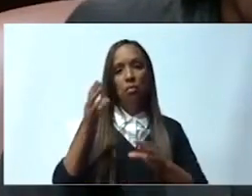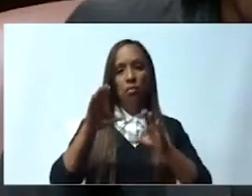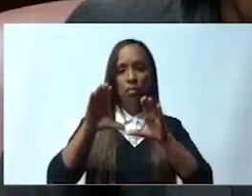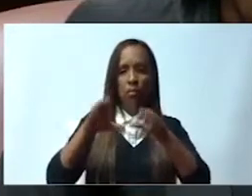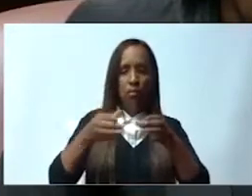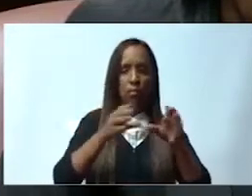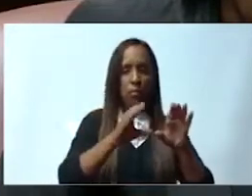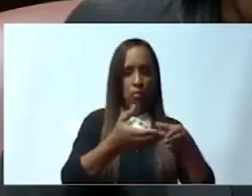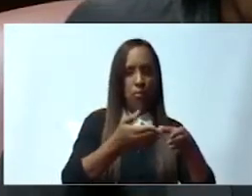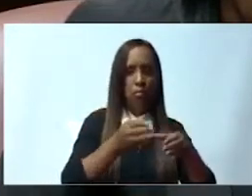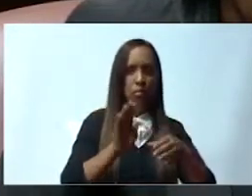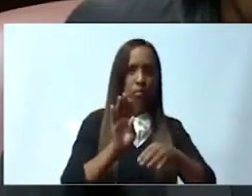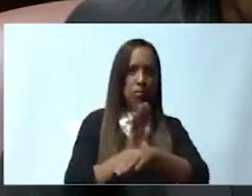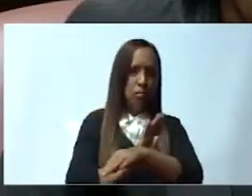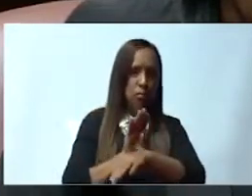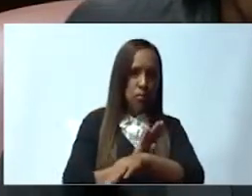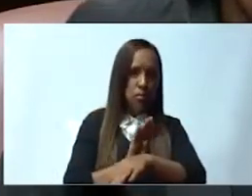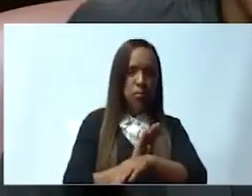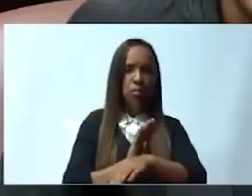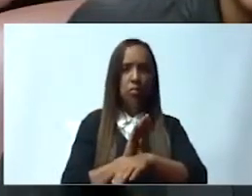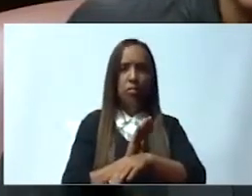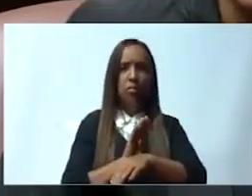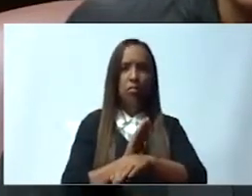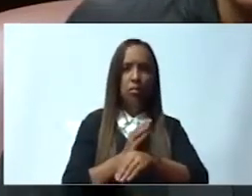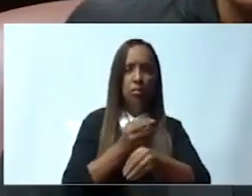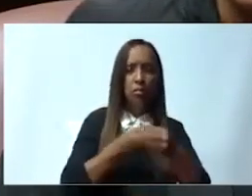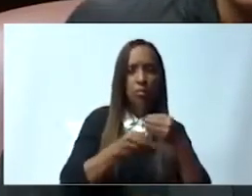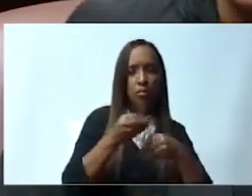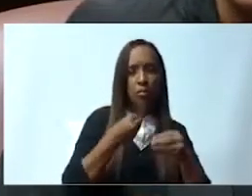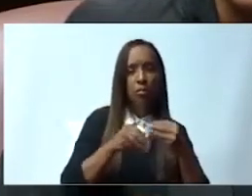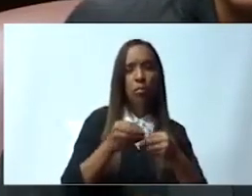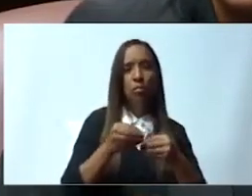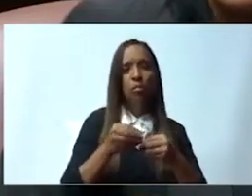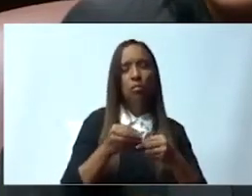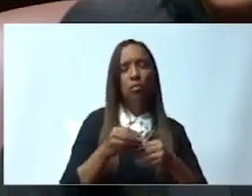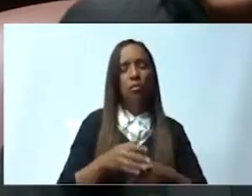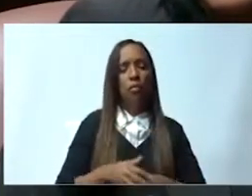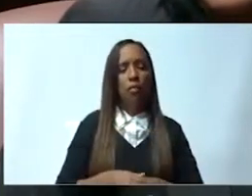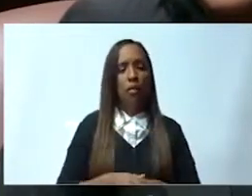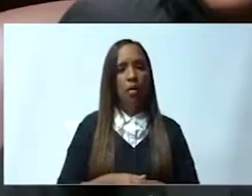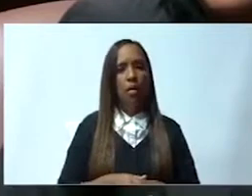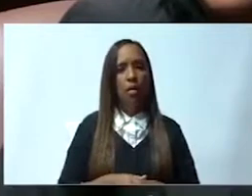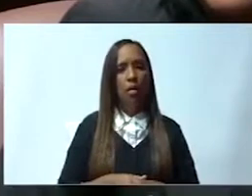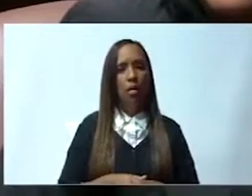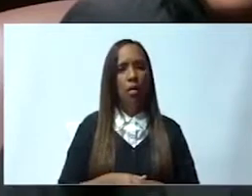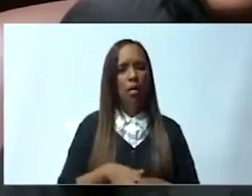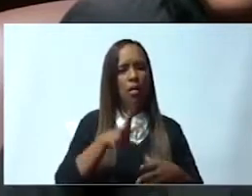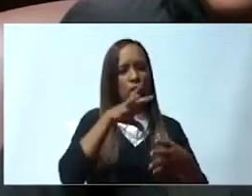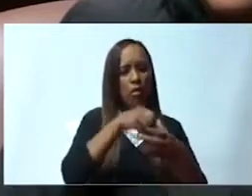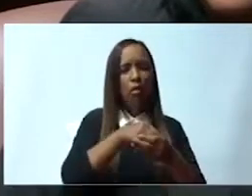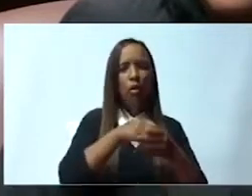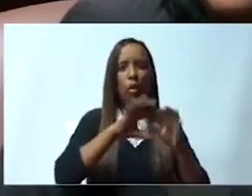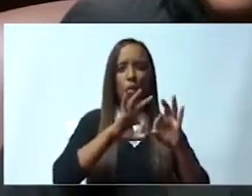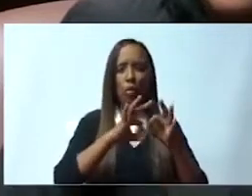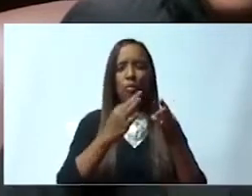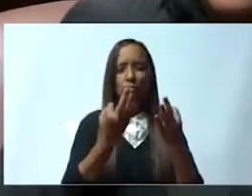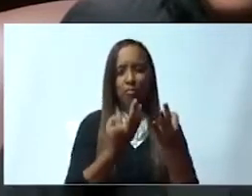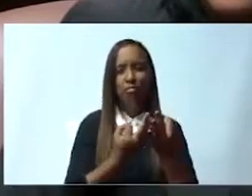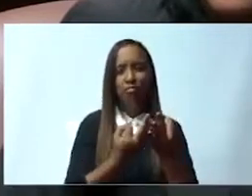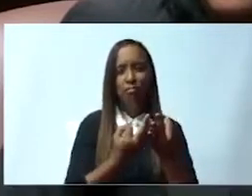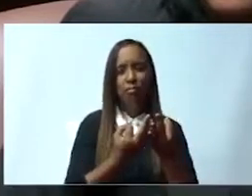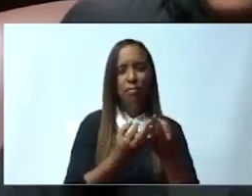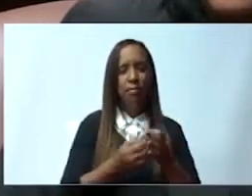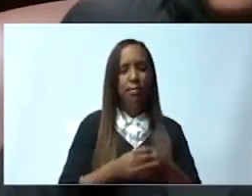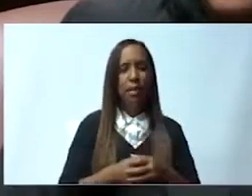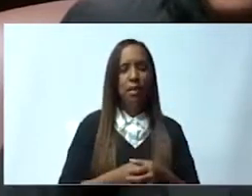conflictos entre nosotros como comerciantes, y muchas veces